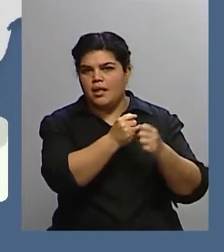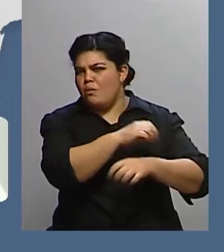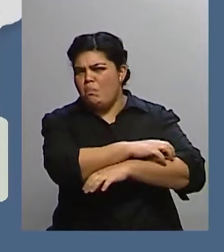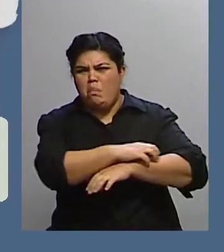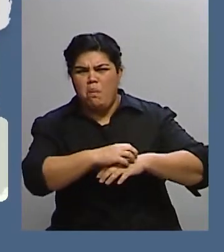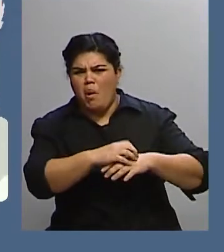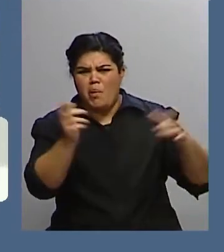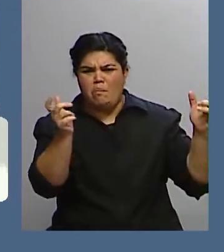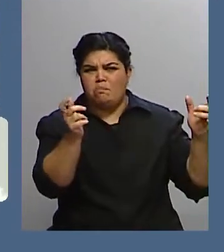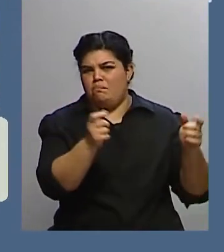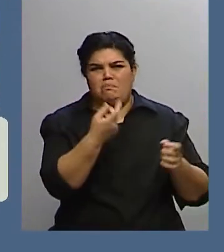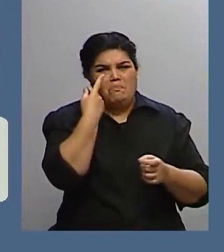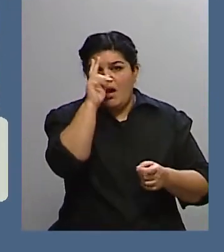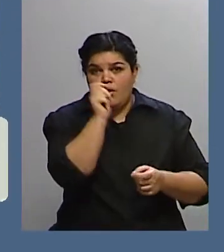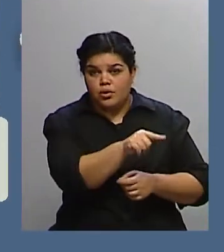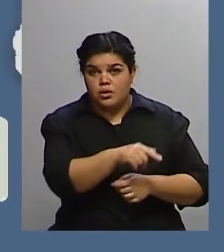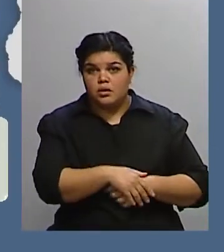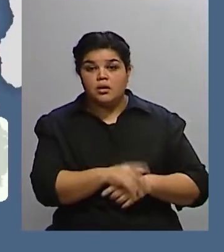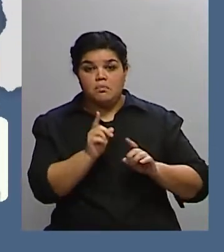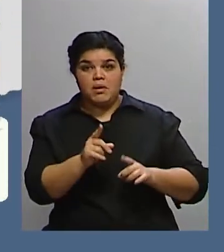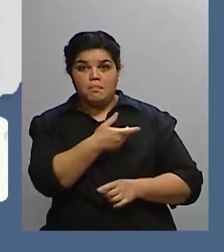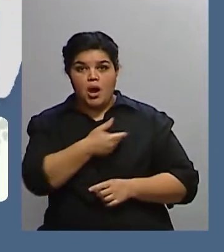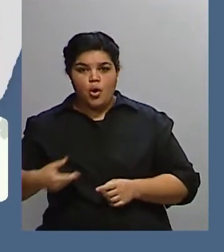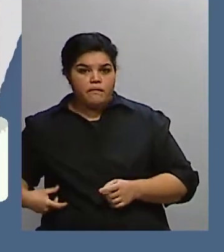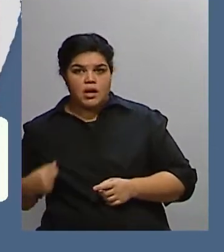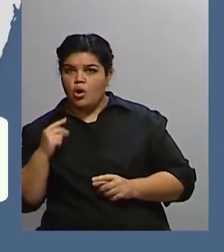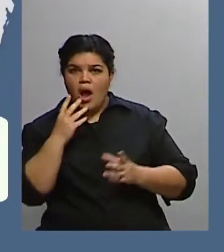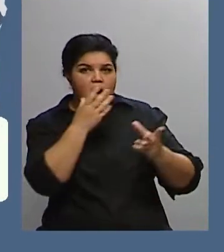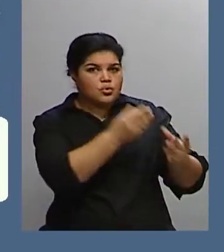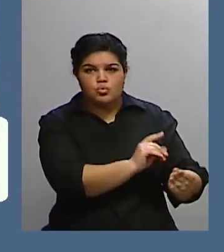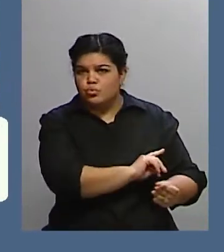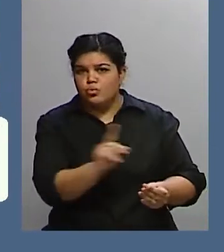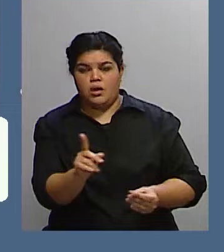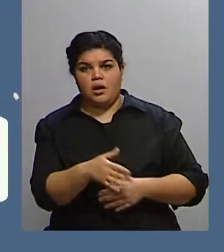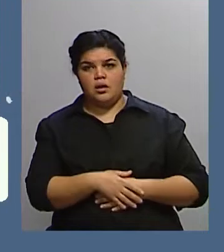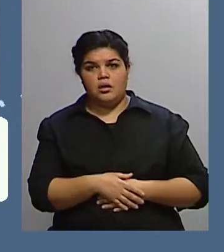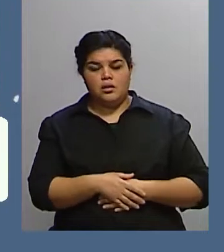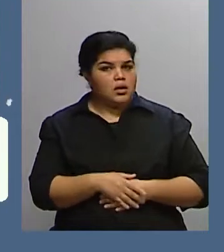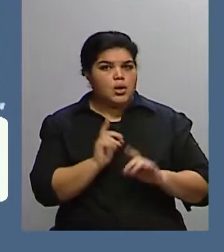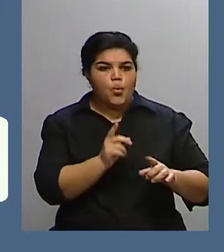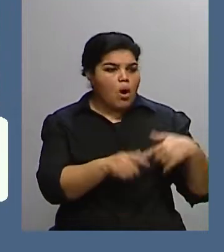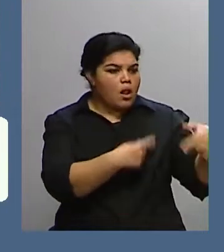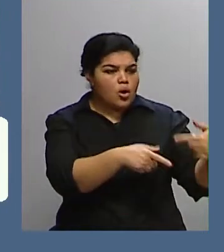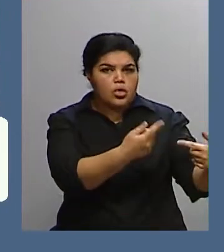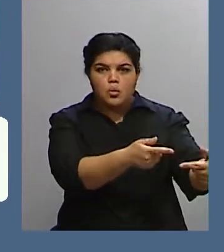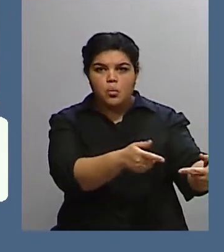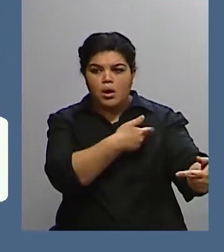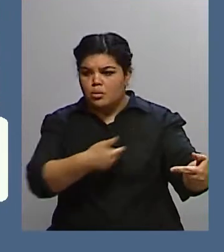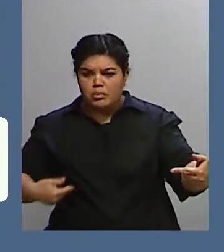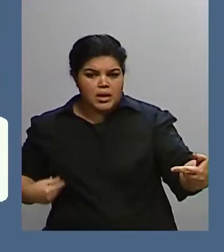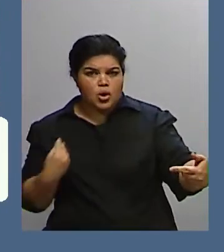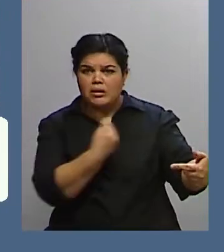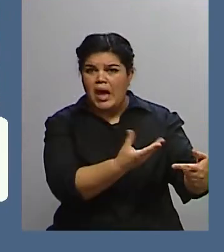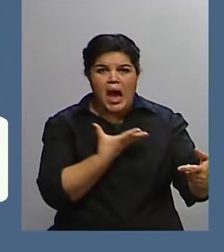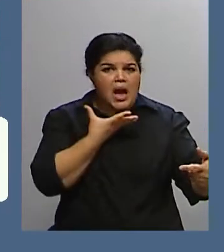o compensación, si se le quiere llamar, por parte del gobierno, algo que no ha sucedido. Digo, pensando en que han tenido la asunción de un presidente hace poco